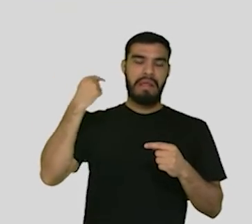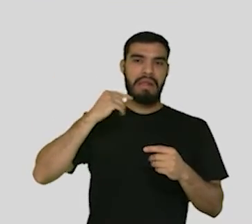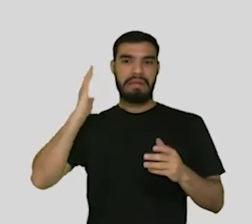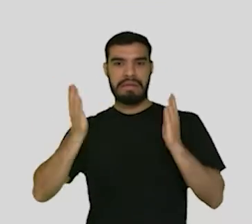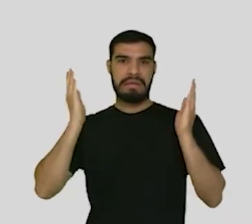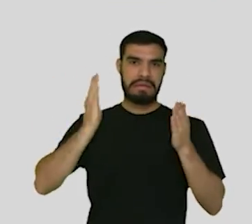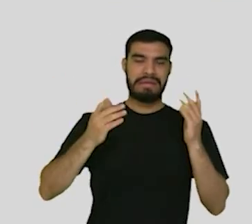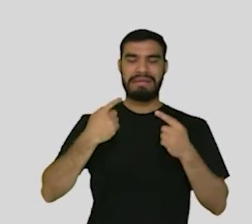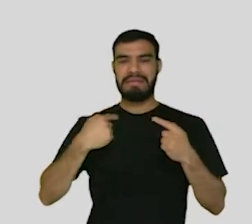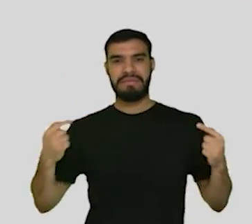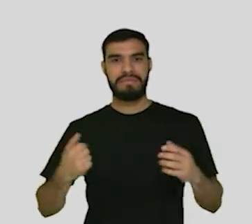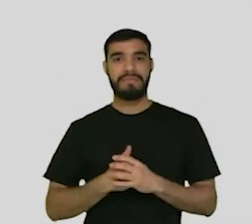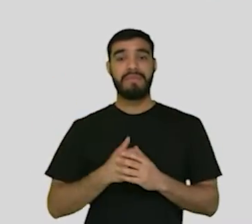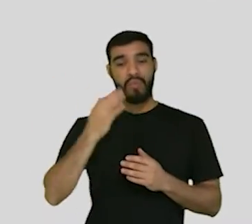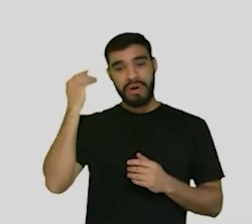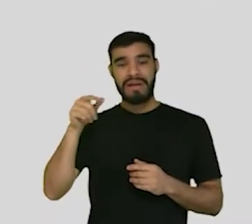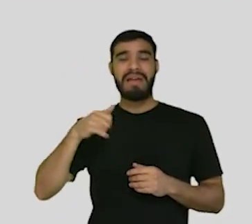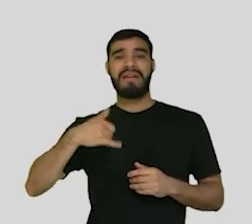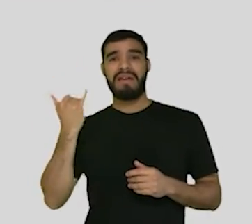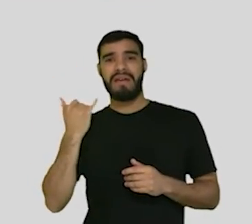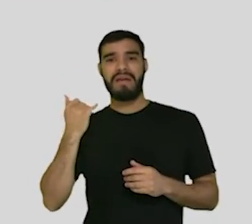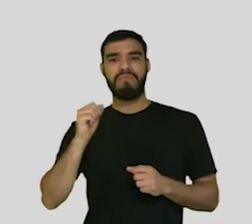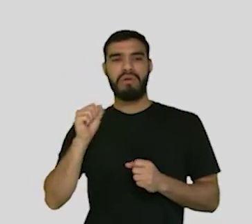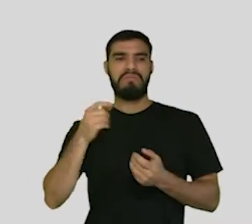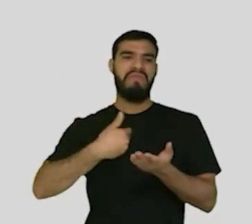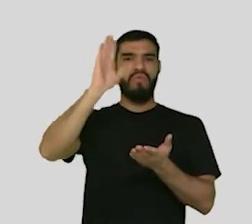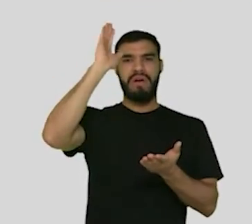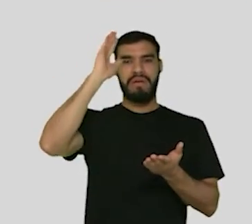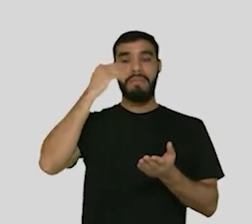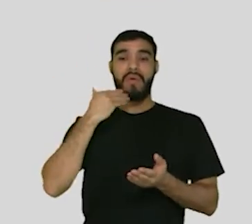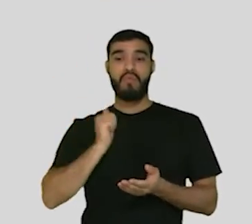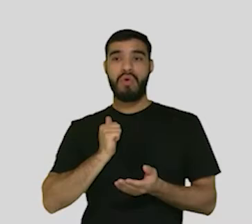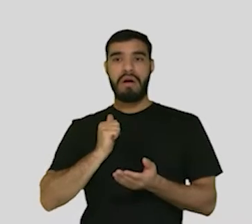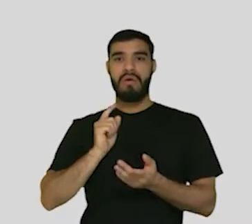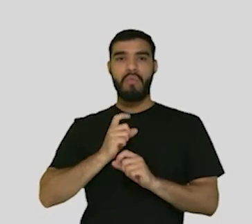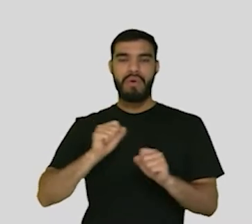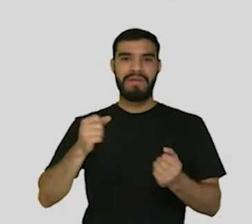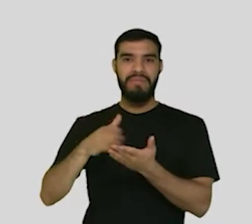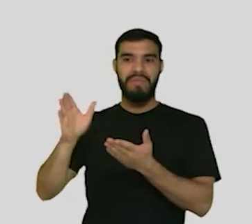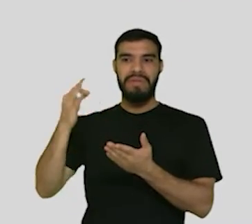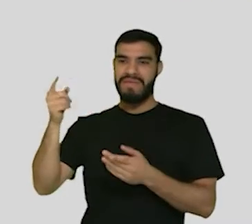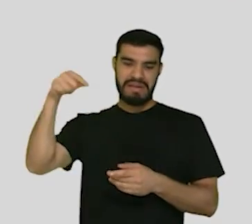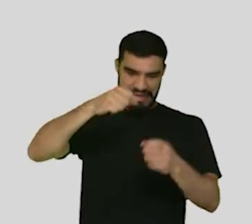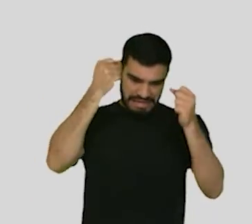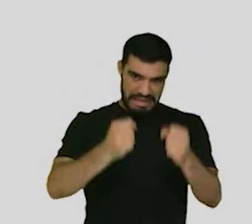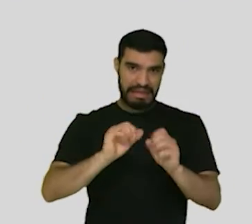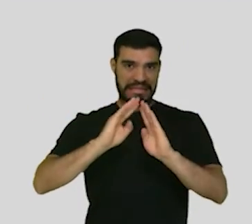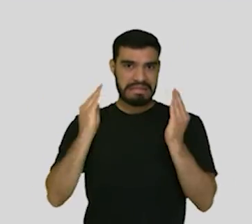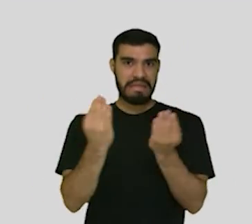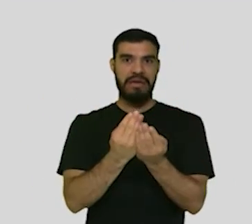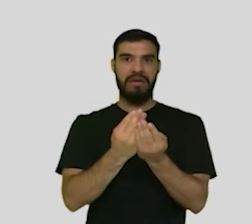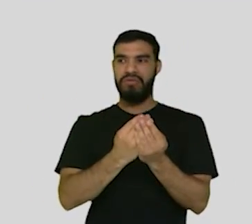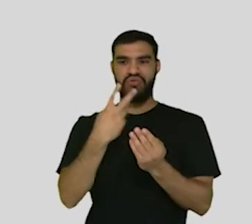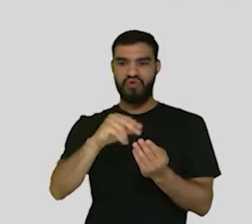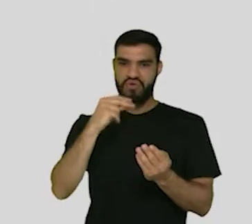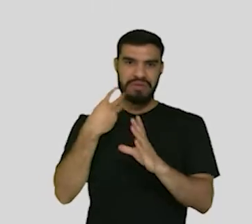muchos casos, para los muchachos, cuimba ecuerape. Oñemose, cuñanguera pecatu, oñembotu. La negación